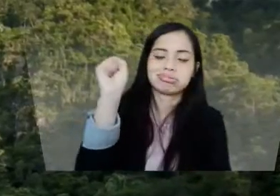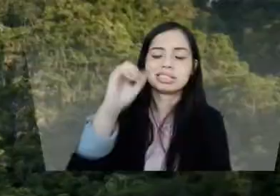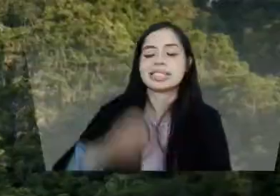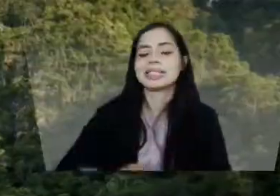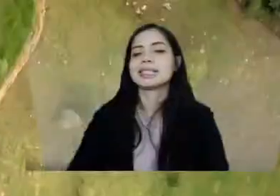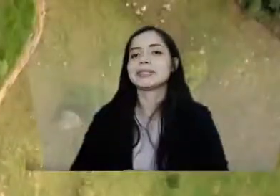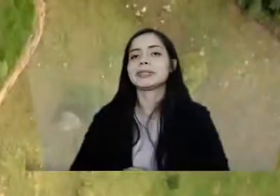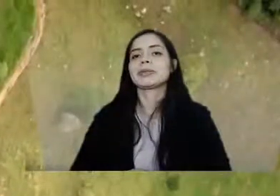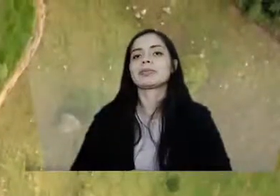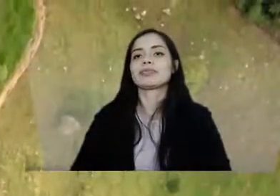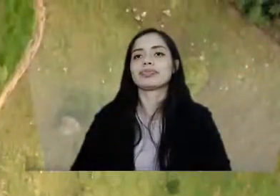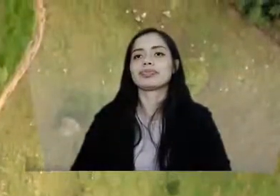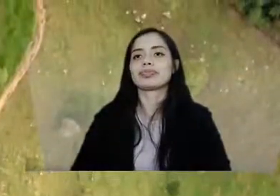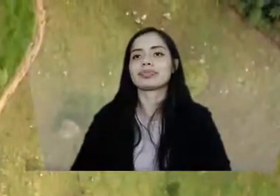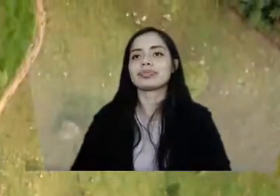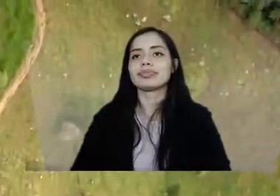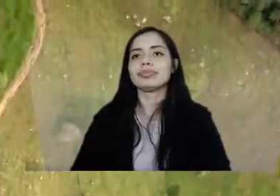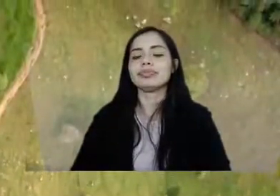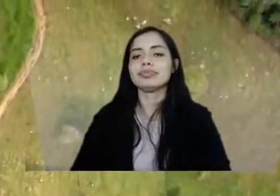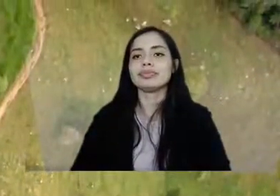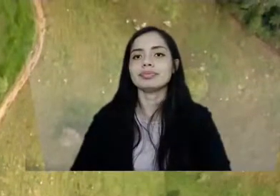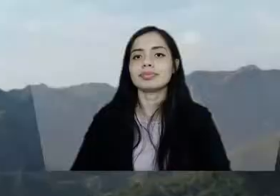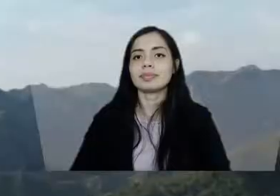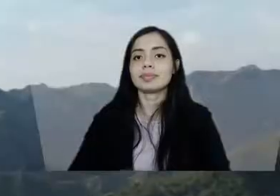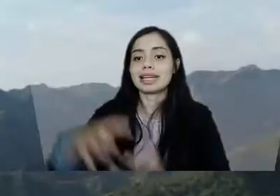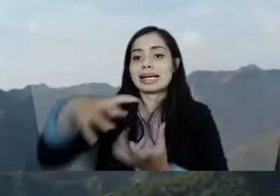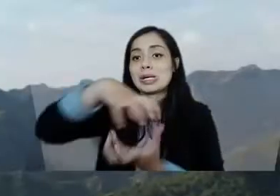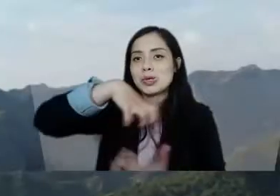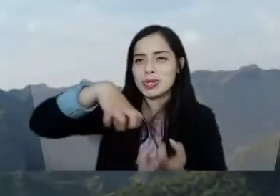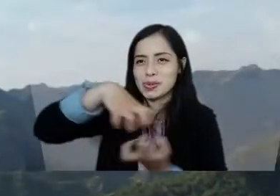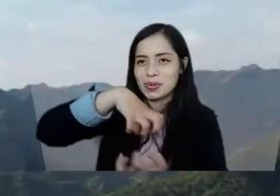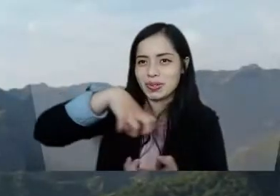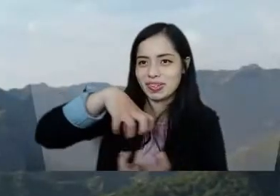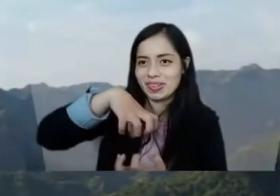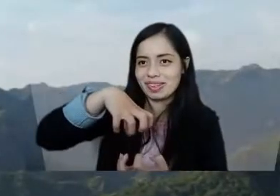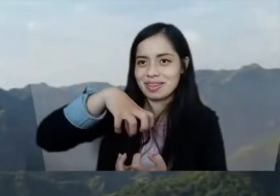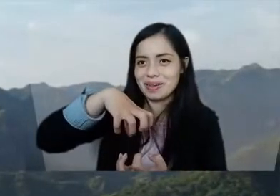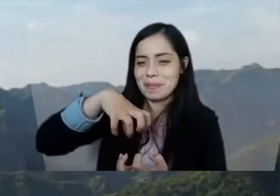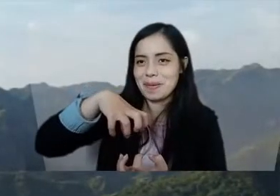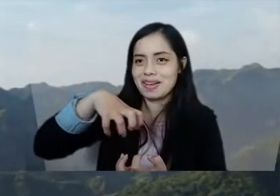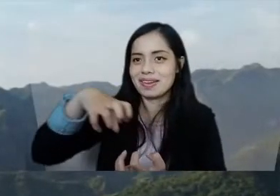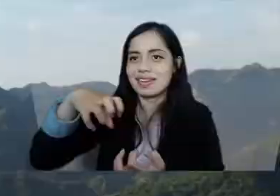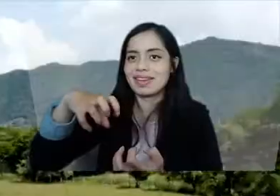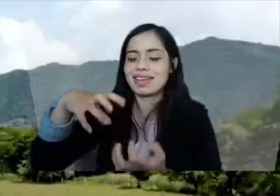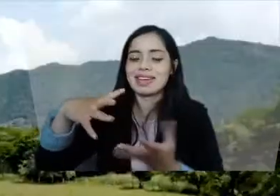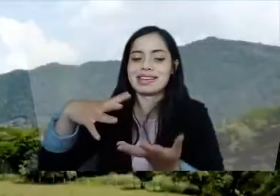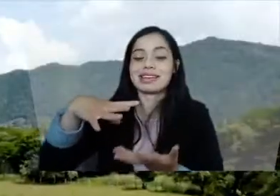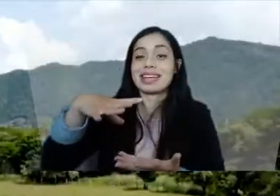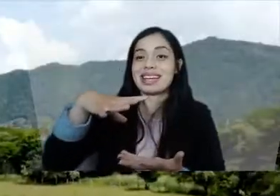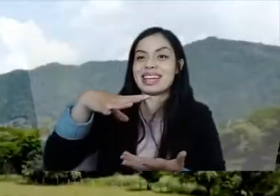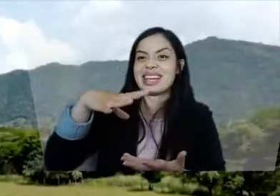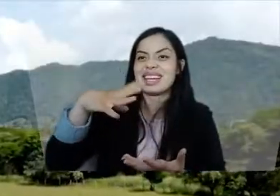transformados en el país. Muchas de las regiones donde actualmente se hace ganadería extensiva antes fueron bosques secos.